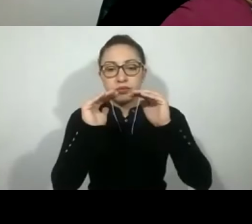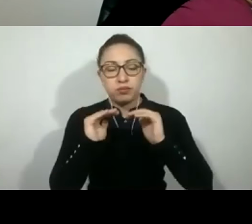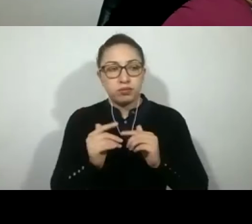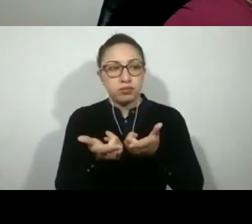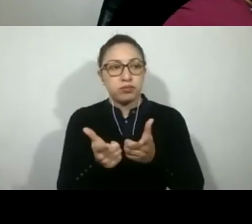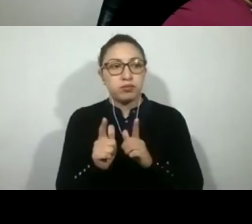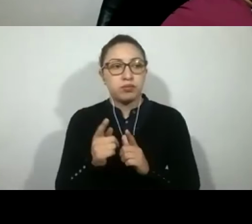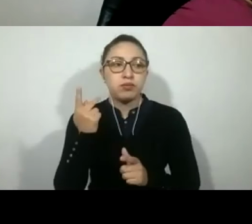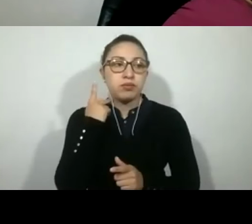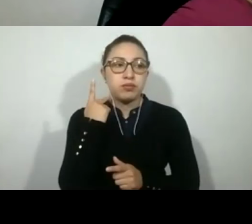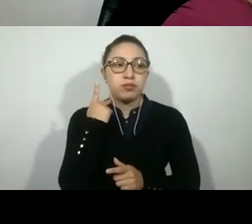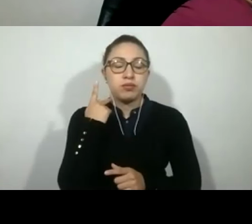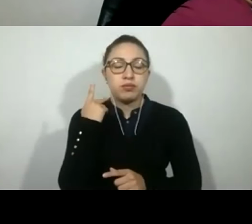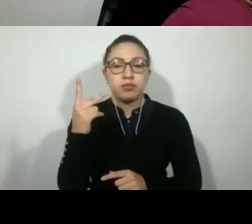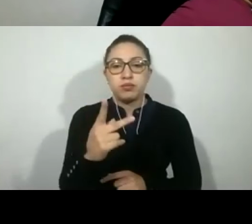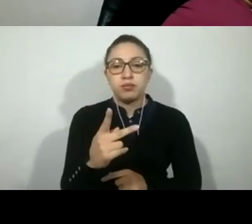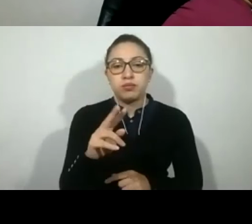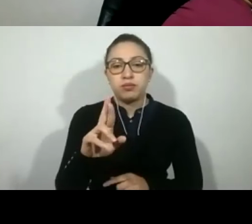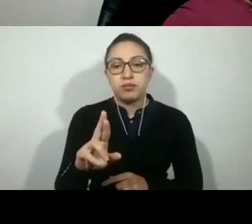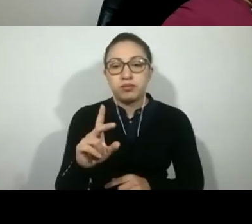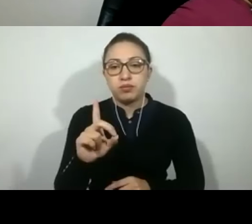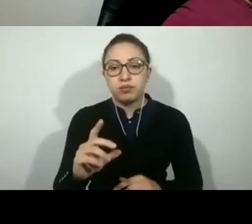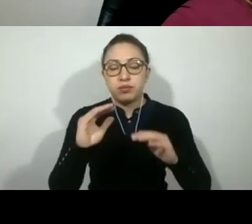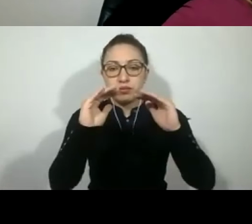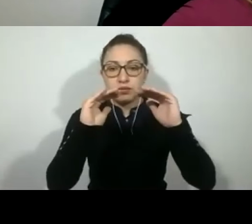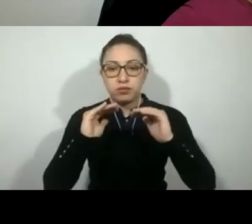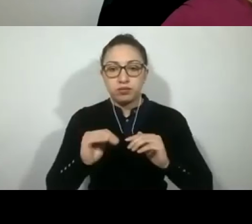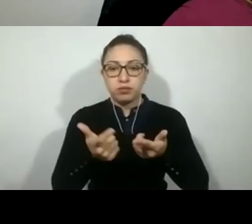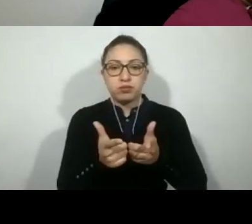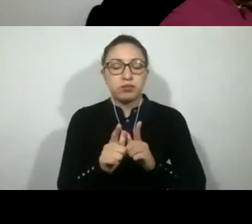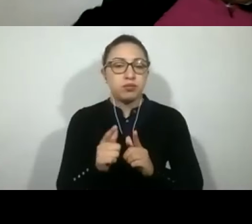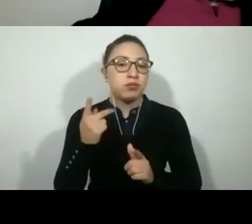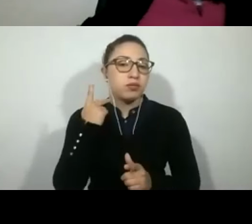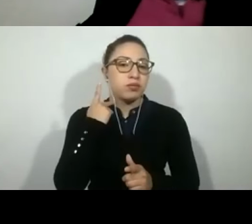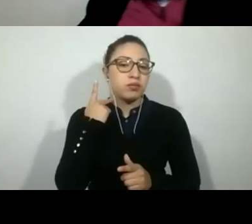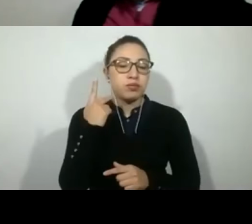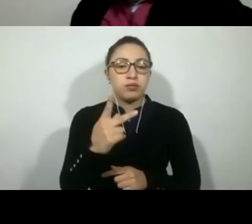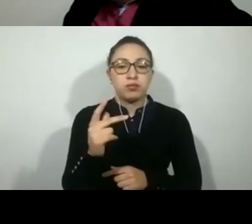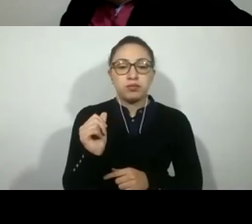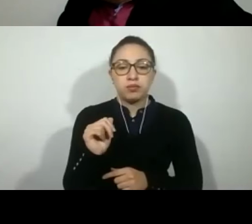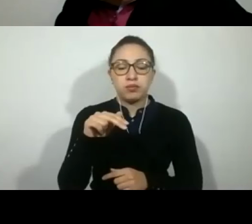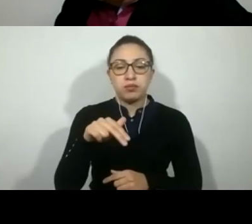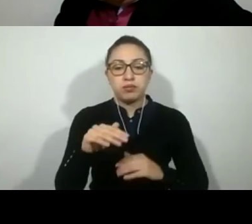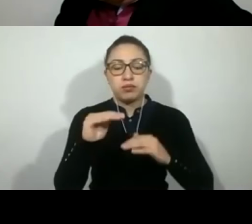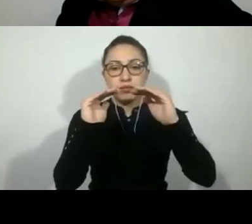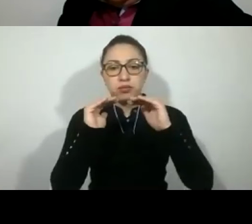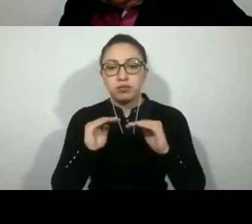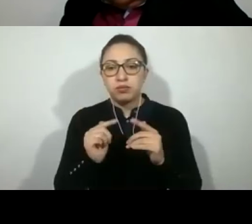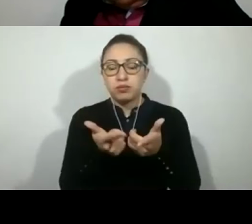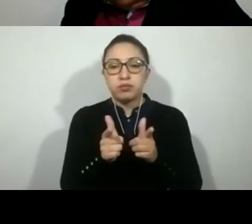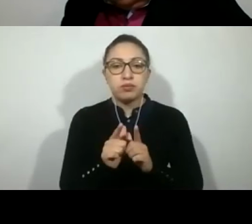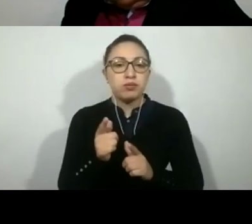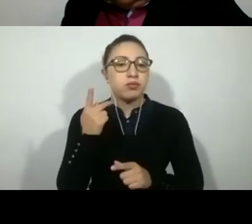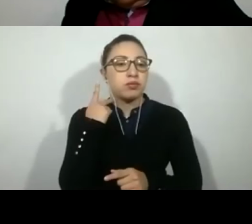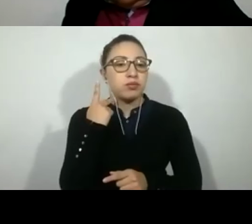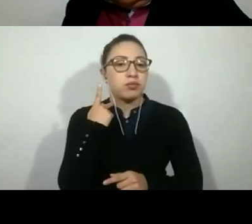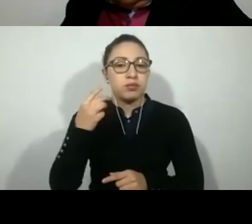Grupo Parlamentario del Partido de la Revolución Democrática, Grupo Parlamentario del Partido Acción Nacional y